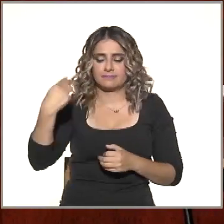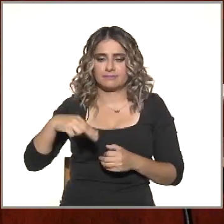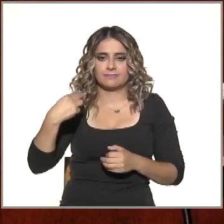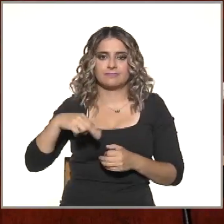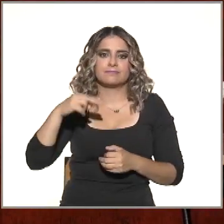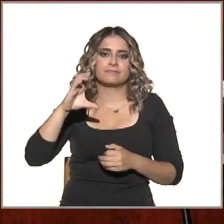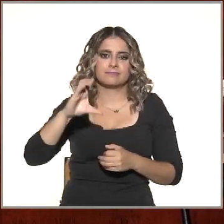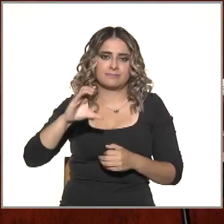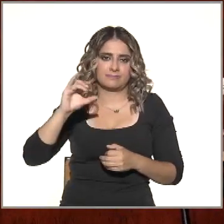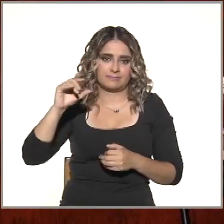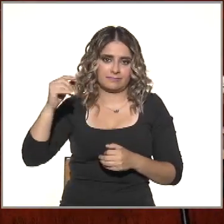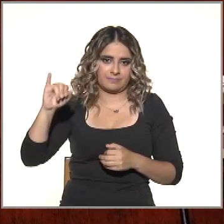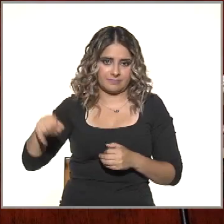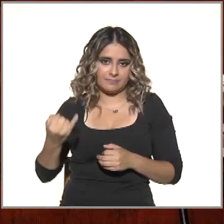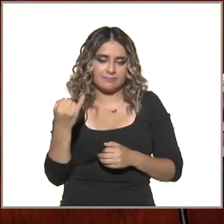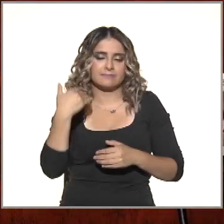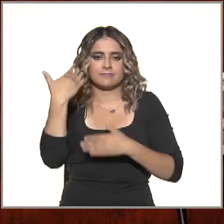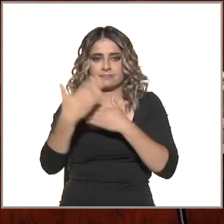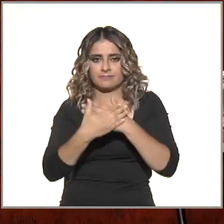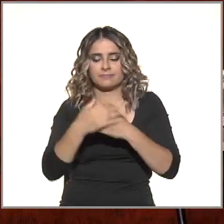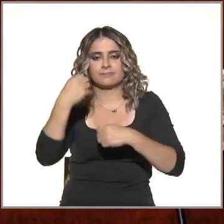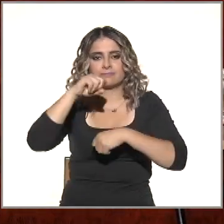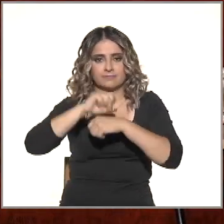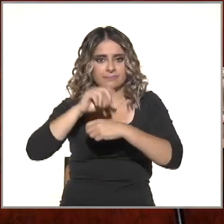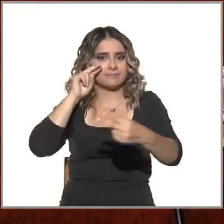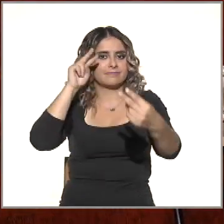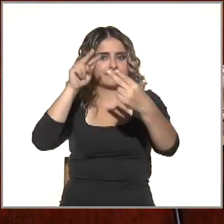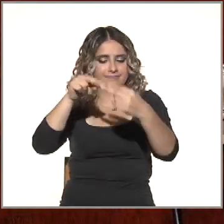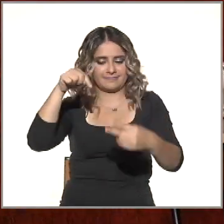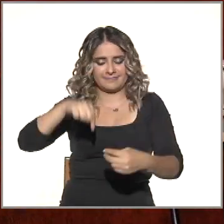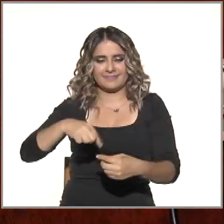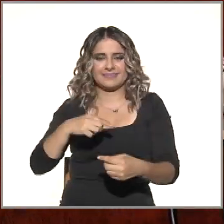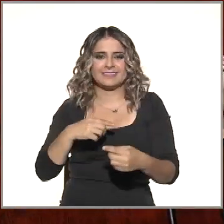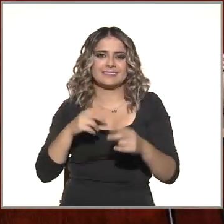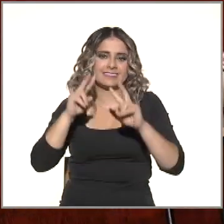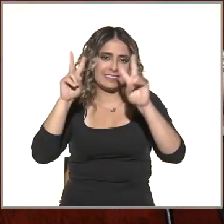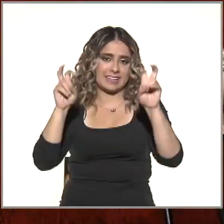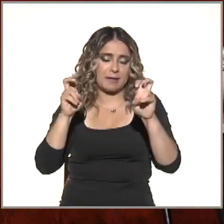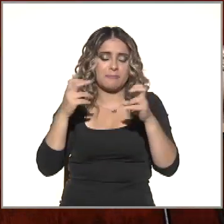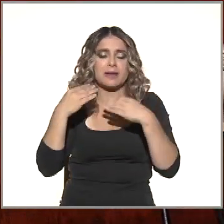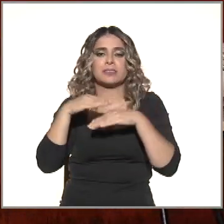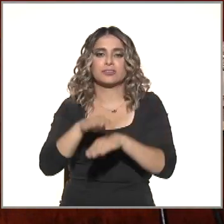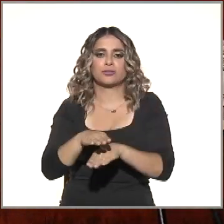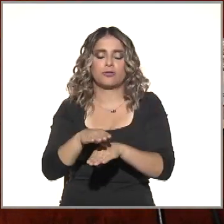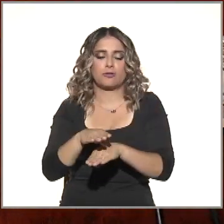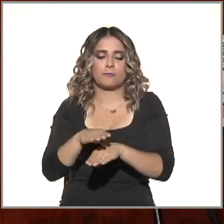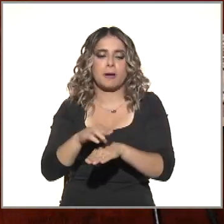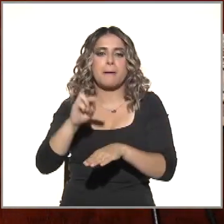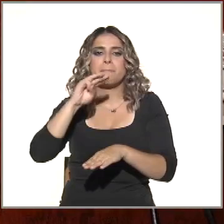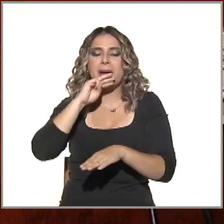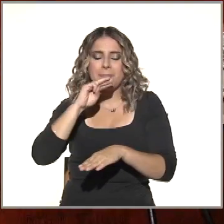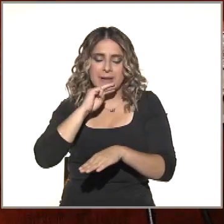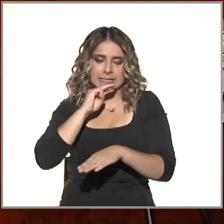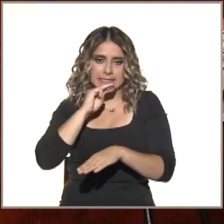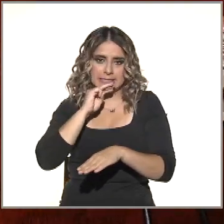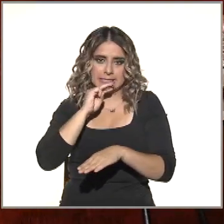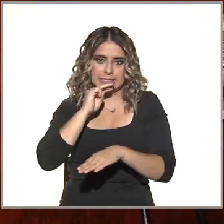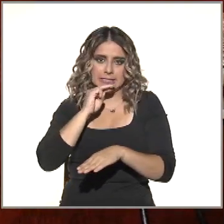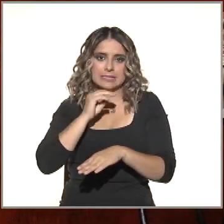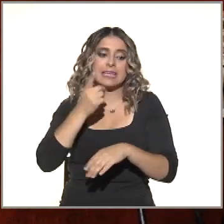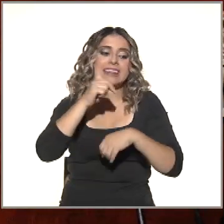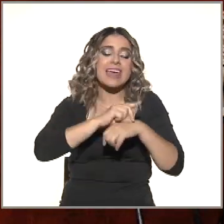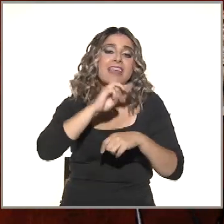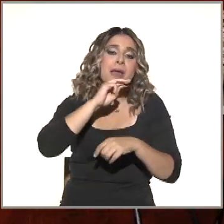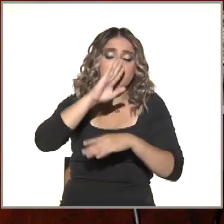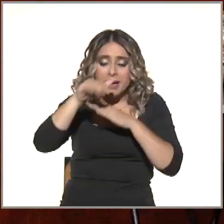Cristina Jauregui y nos vemos la próxima semana aquí en este programa tan importante que vamos a hablar sobre las mamás. Justamente un día después del Día de